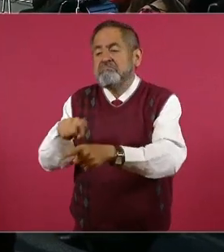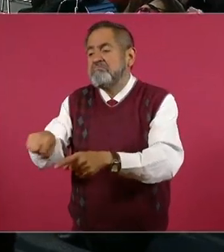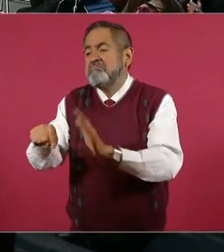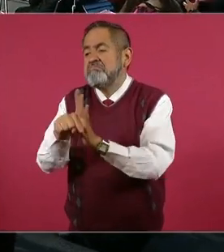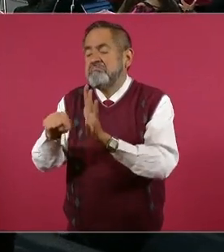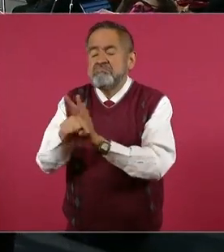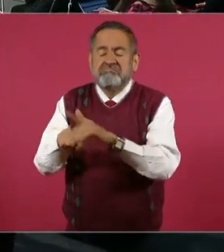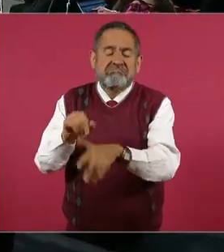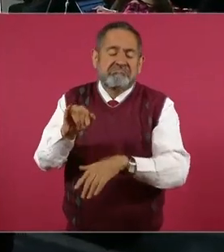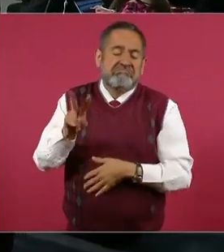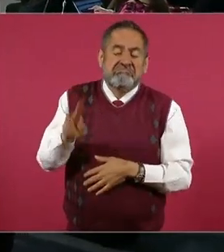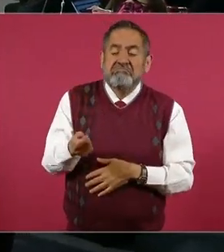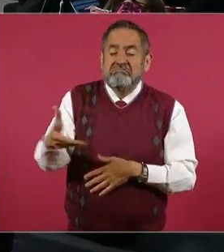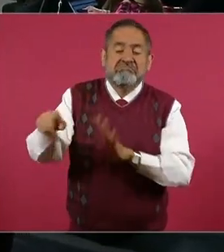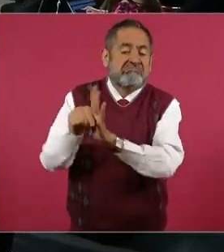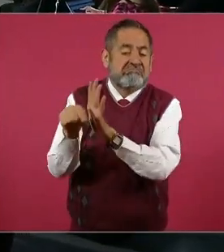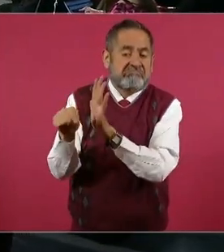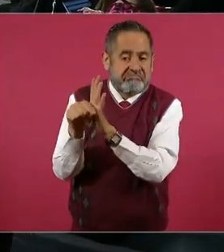que somos